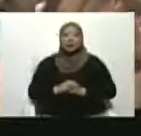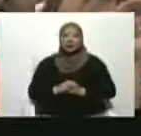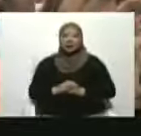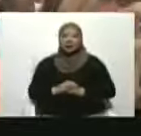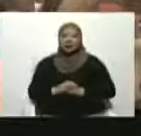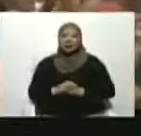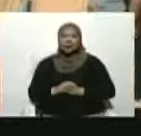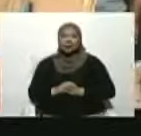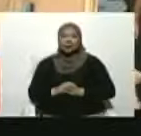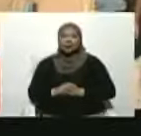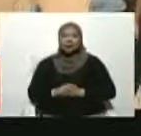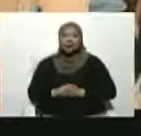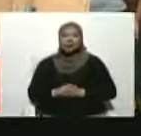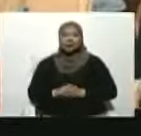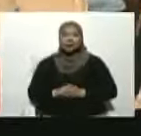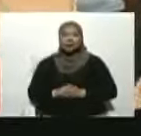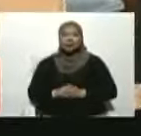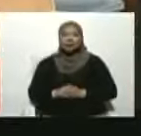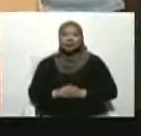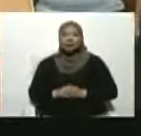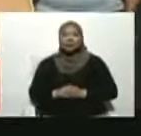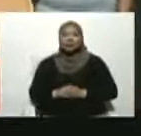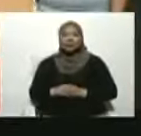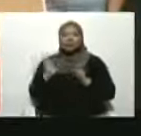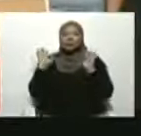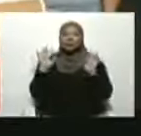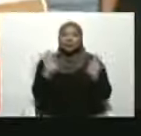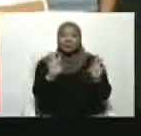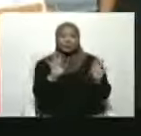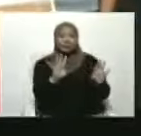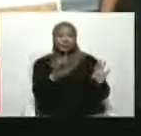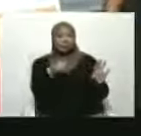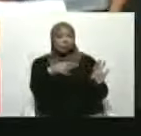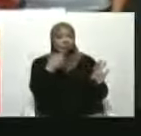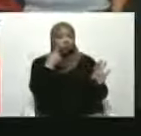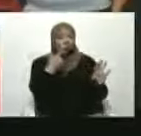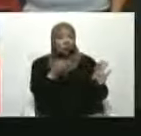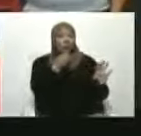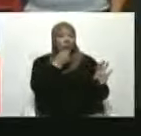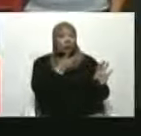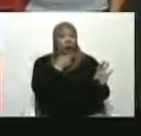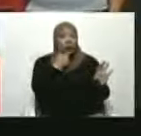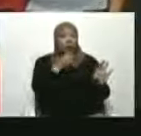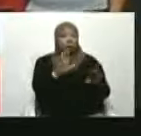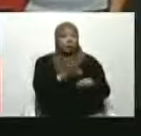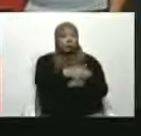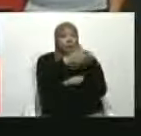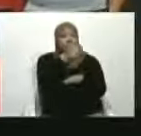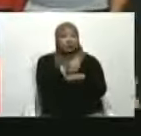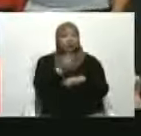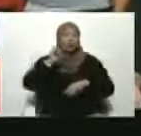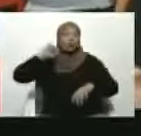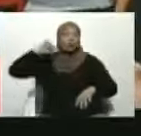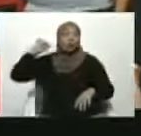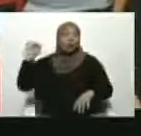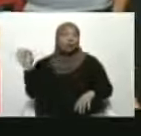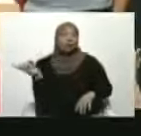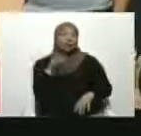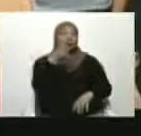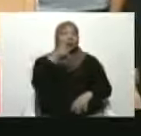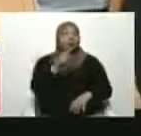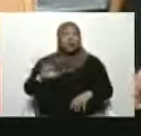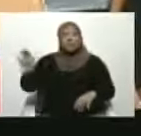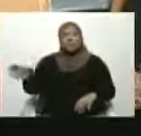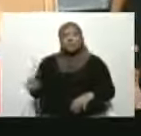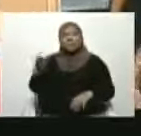salud Qué extraordinaria marcha hemos hecho en la princesa del Llano Valle